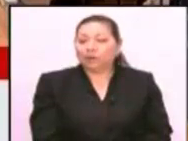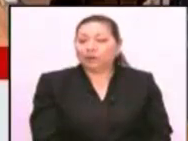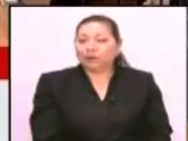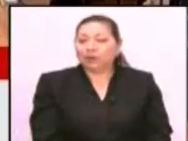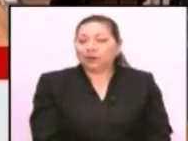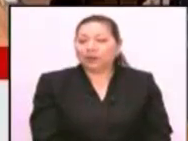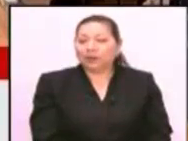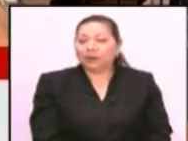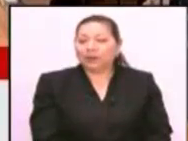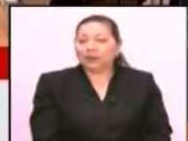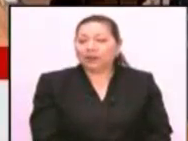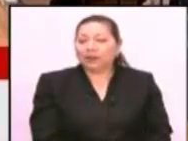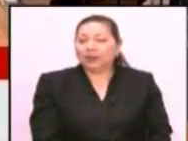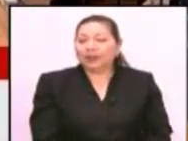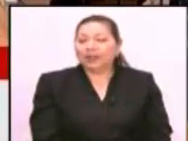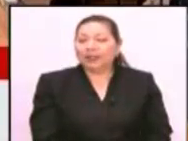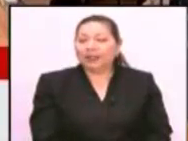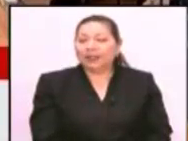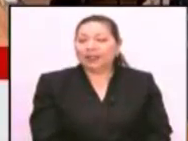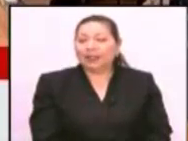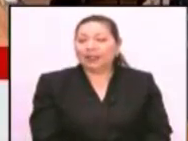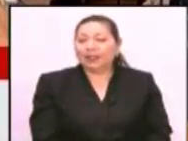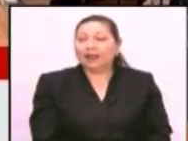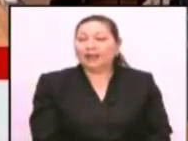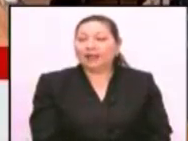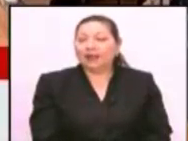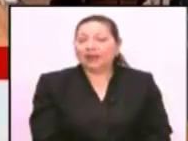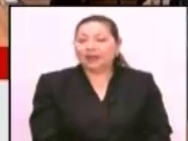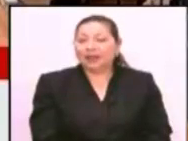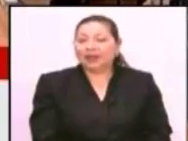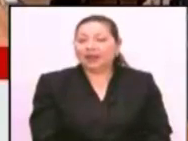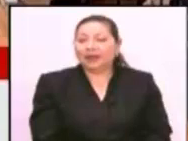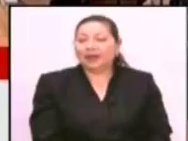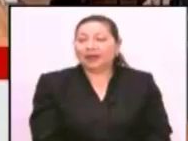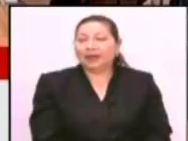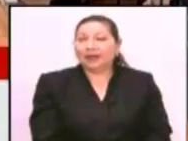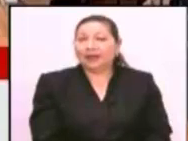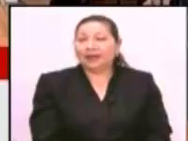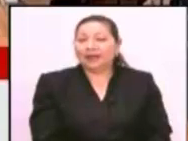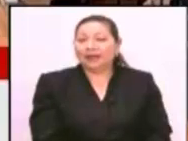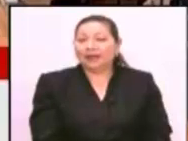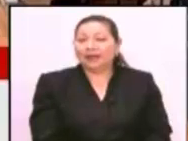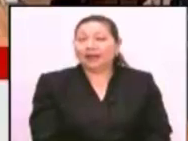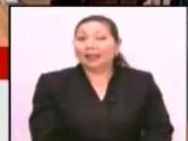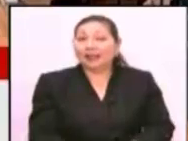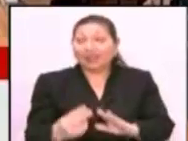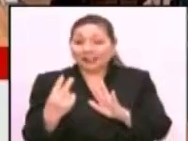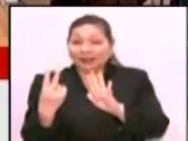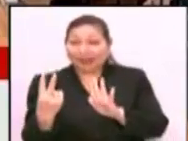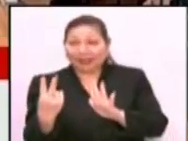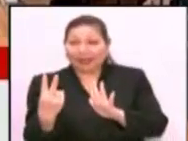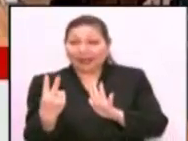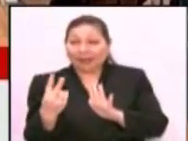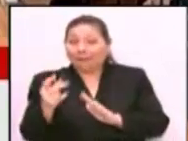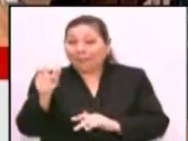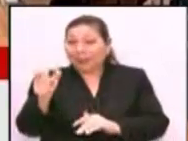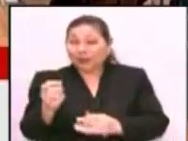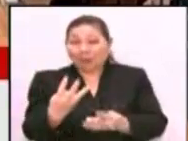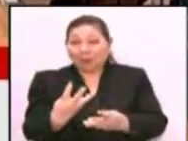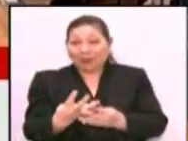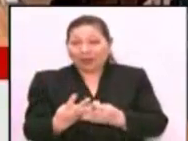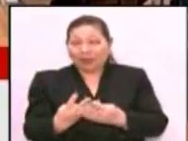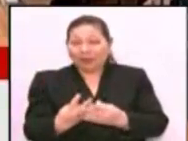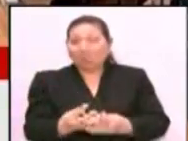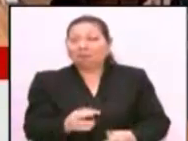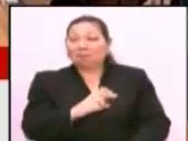Pasemos. No, en sí, congresista, por intermedio del suyo, presidente, es 7 de cada 10 internos son